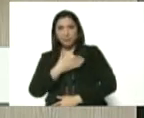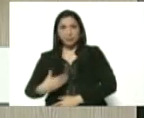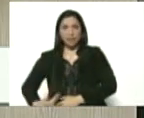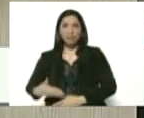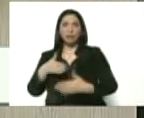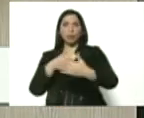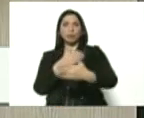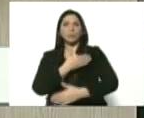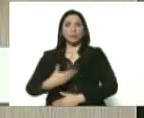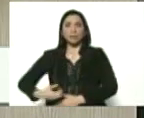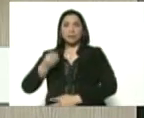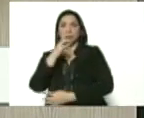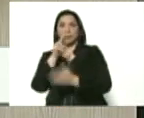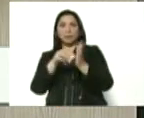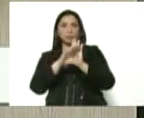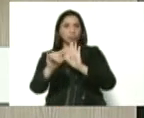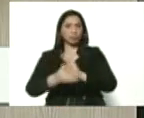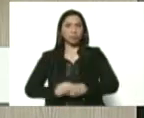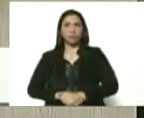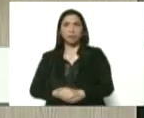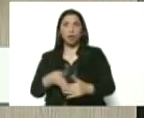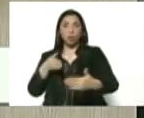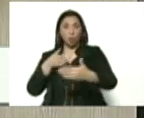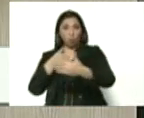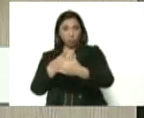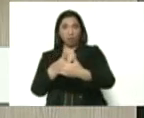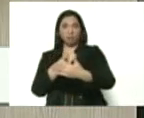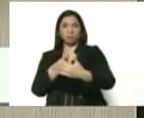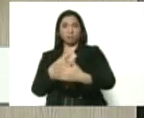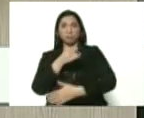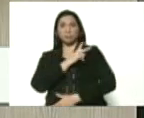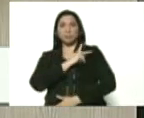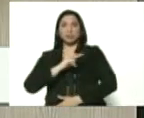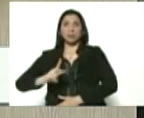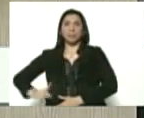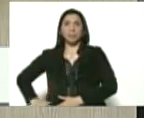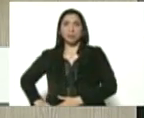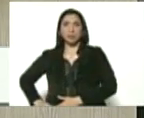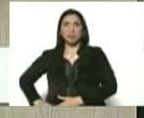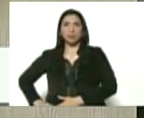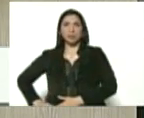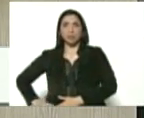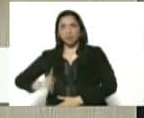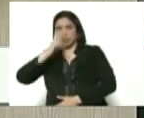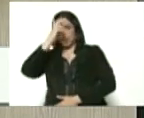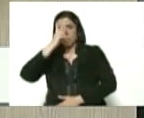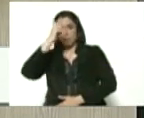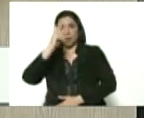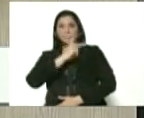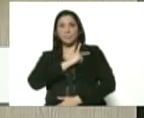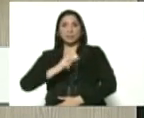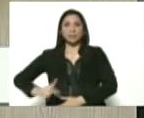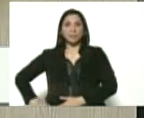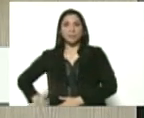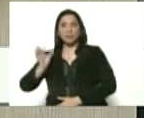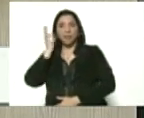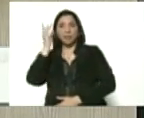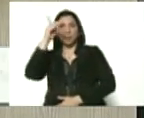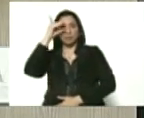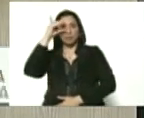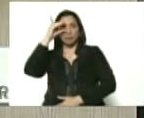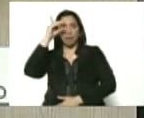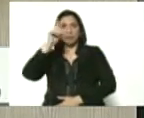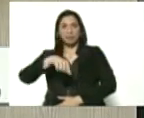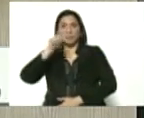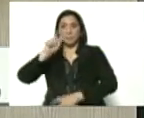Nacional Constituyente, Diosdado Cabello, contra el vicepresidente Tarek El Aissami, la vicepresidenta Delcy Rodríguez,